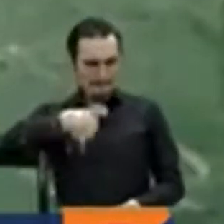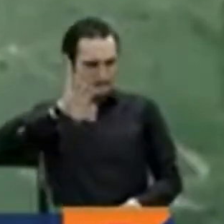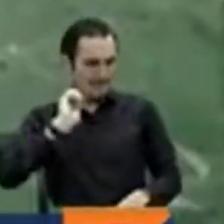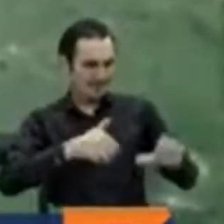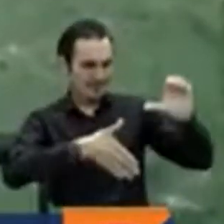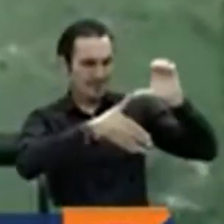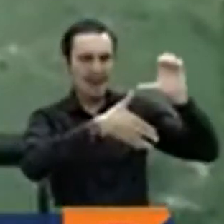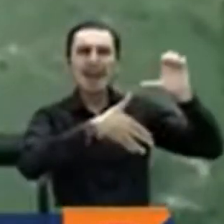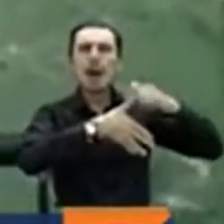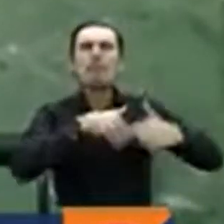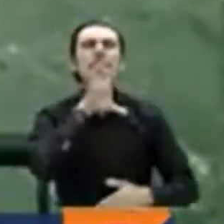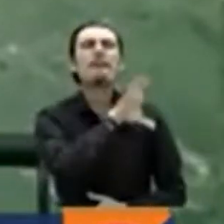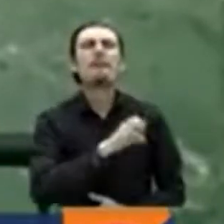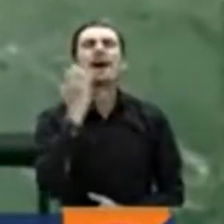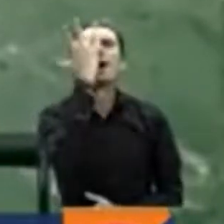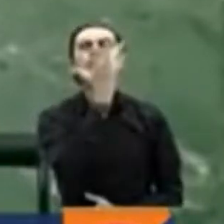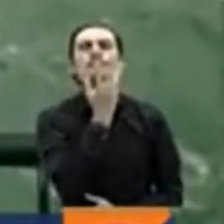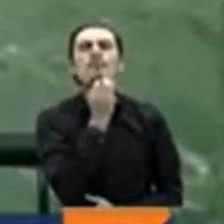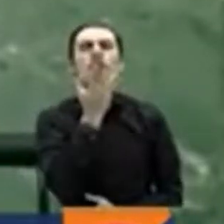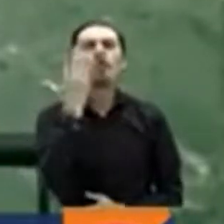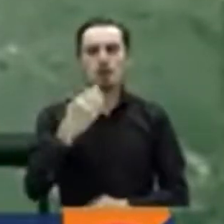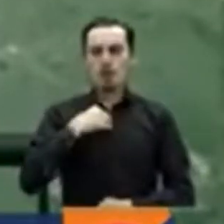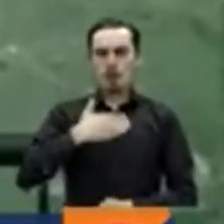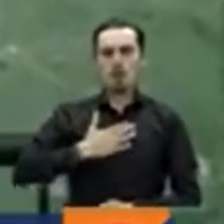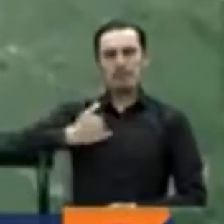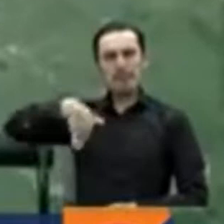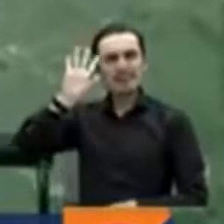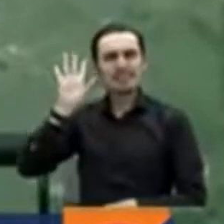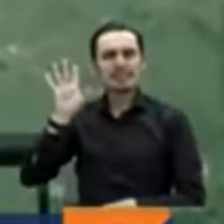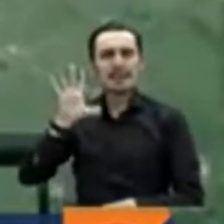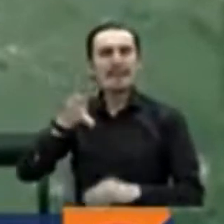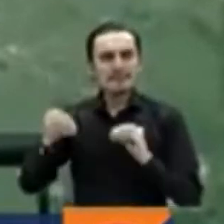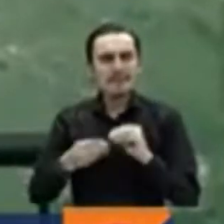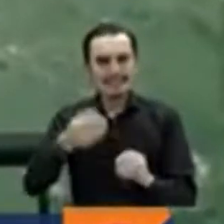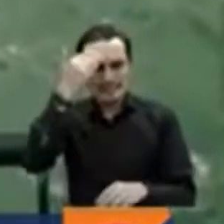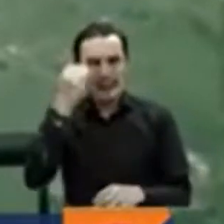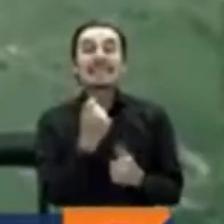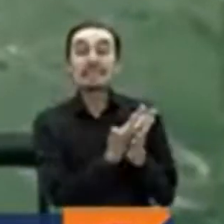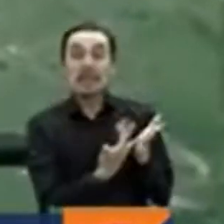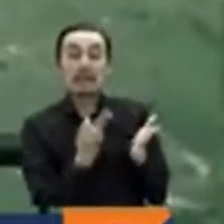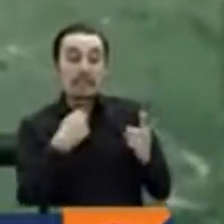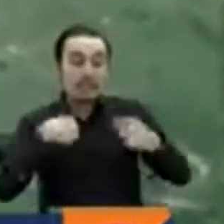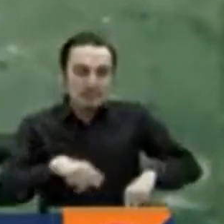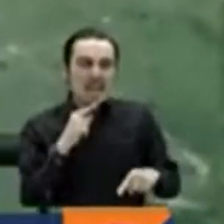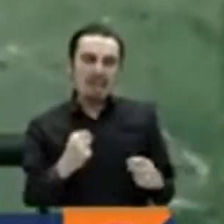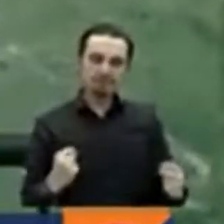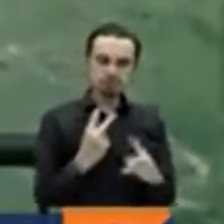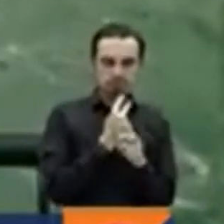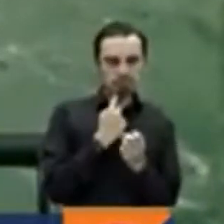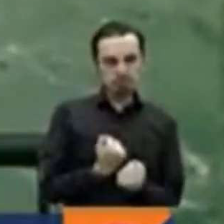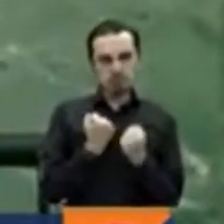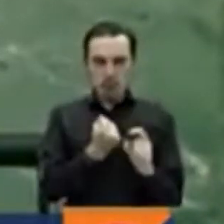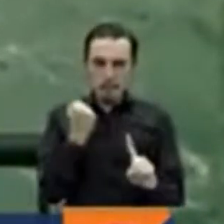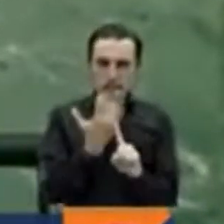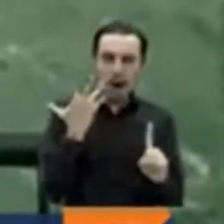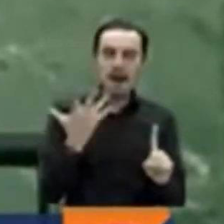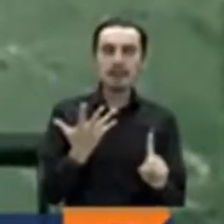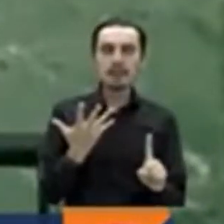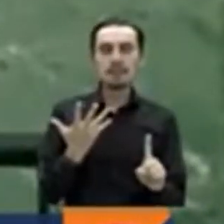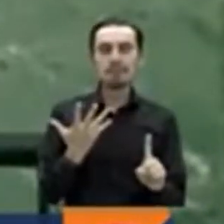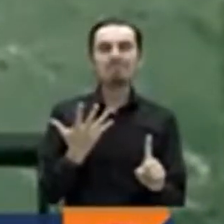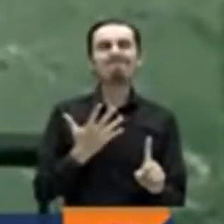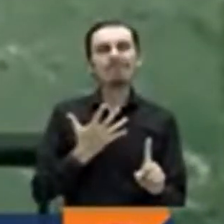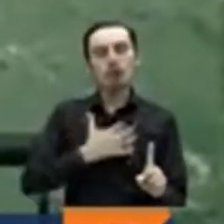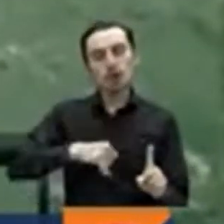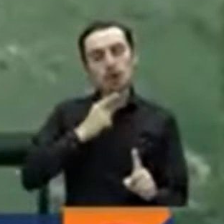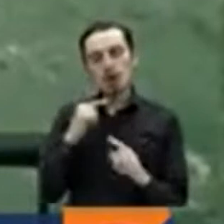más hermosos de la tierra y de los más ensangrentados y violentados, acabar